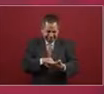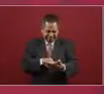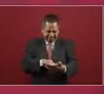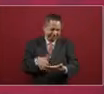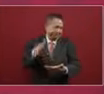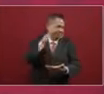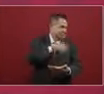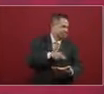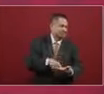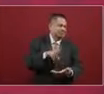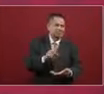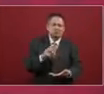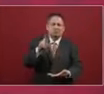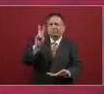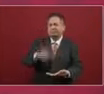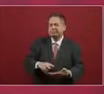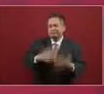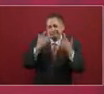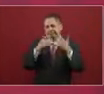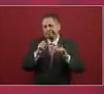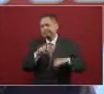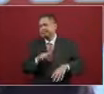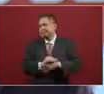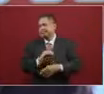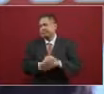porque no es cierto.